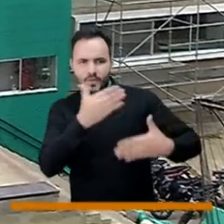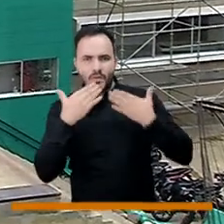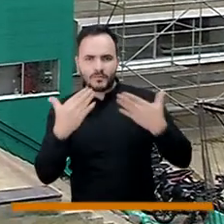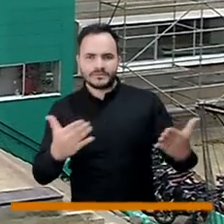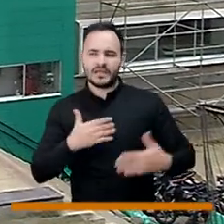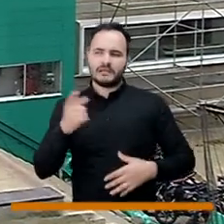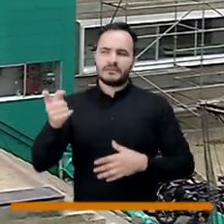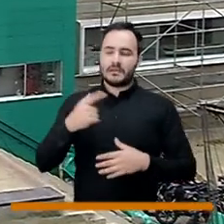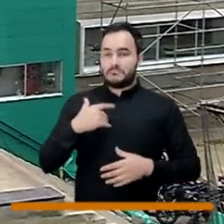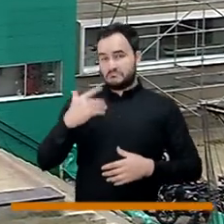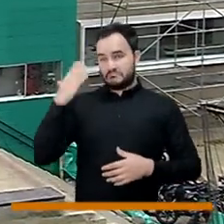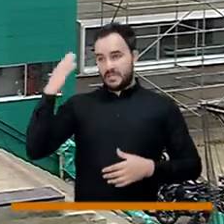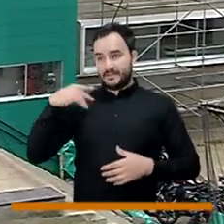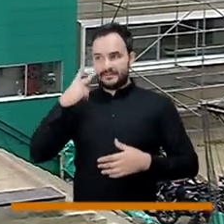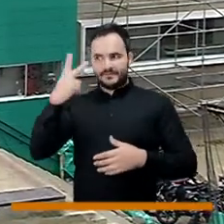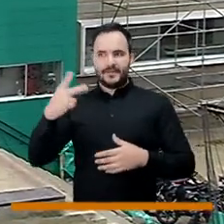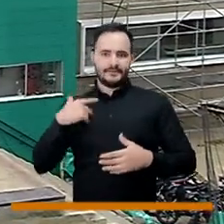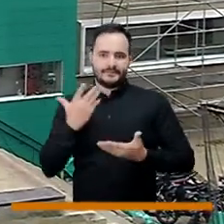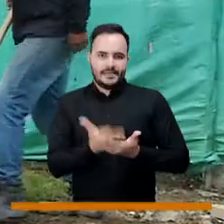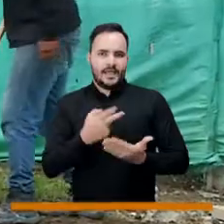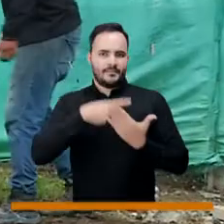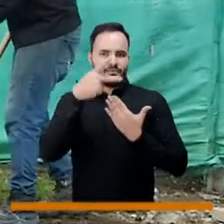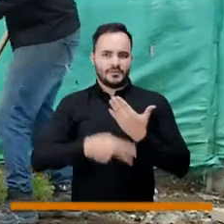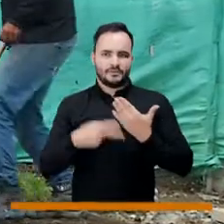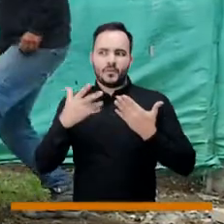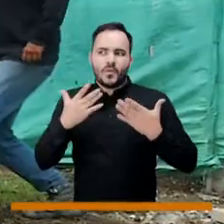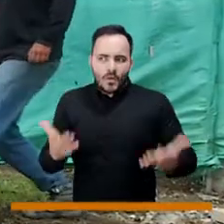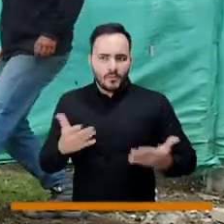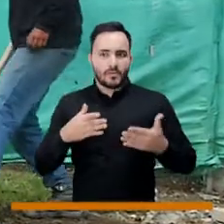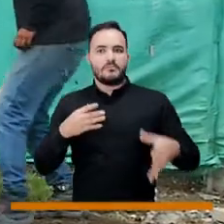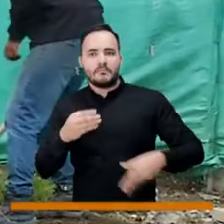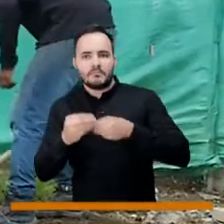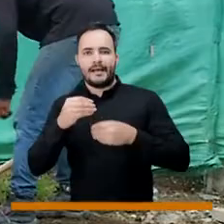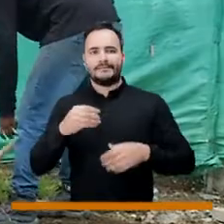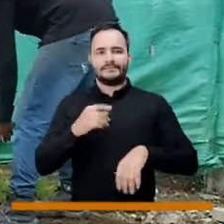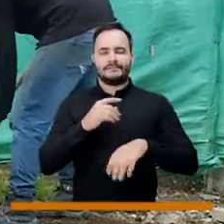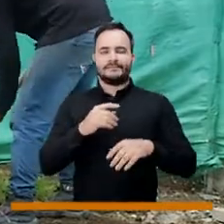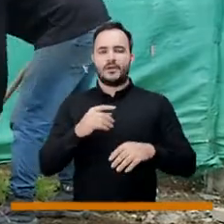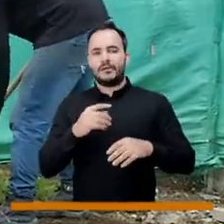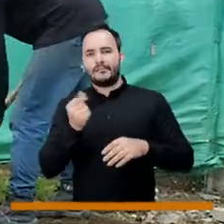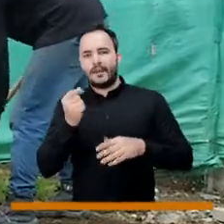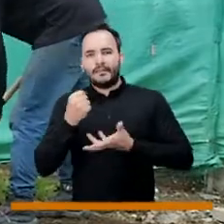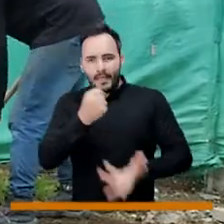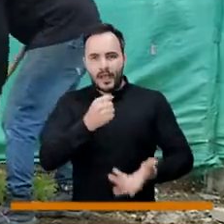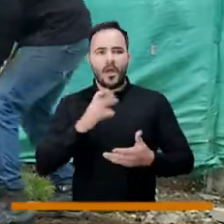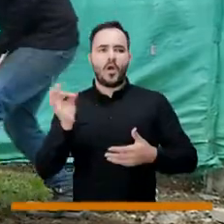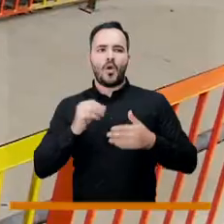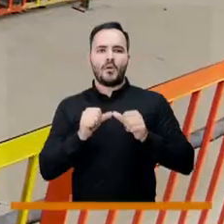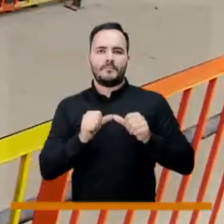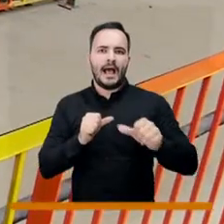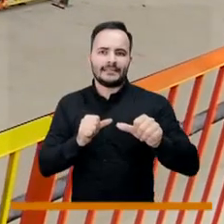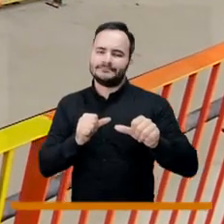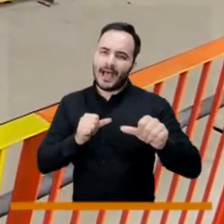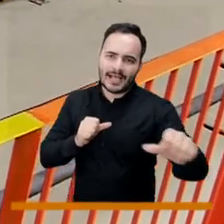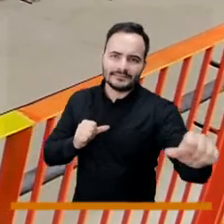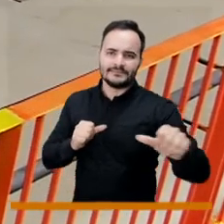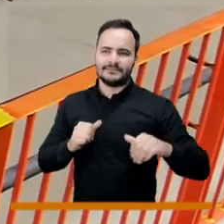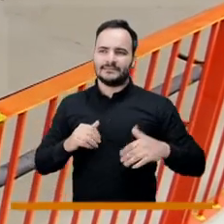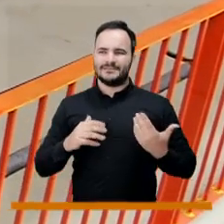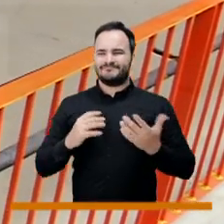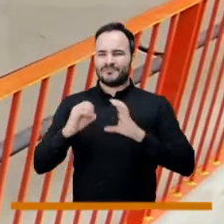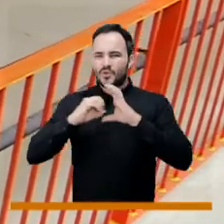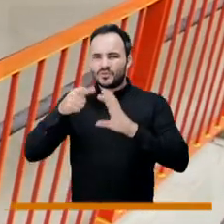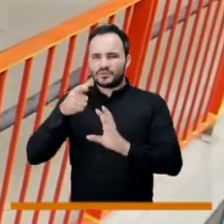adiciones de tiempos de recursos se ha llegado a cuestionar si el contratista es idóneo por parte de la contraloría